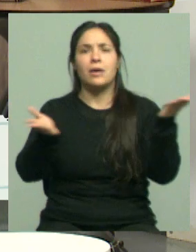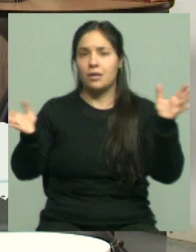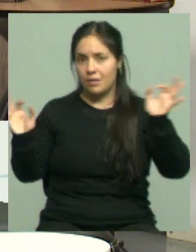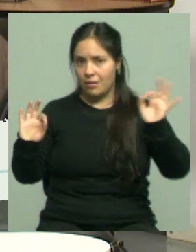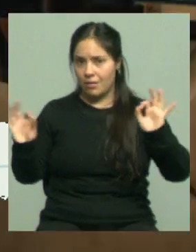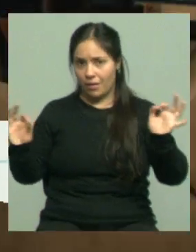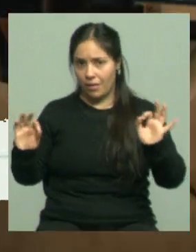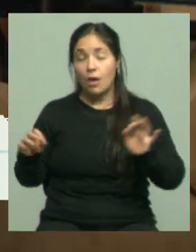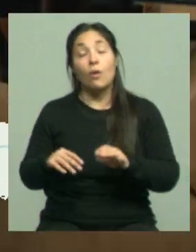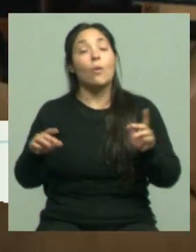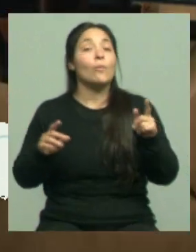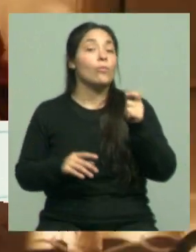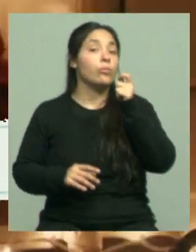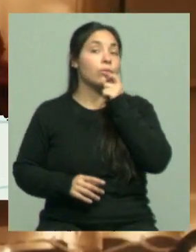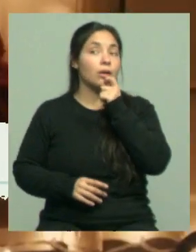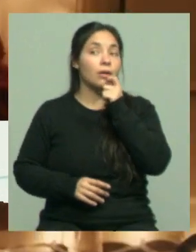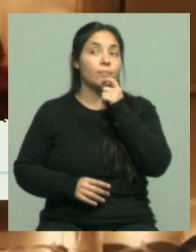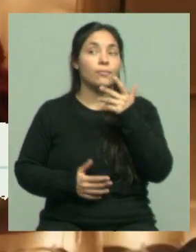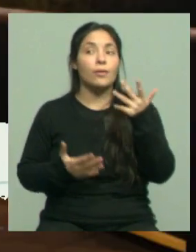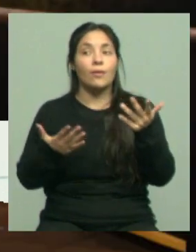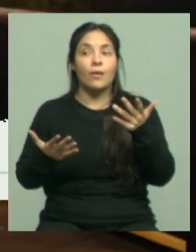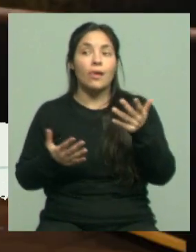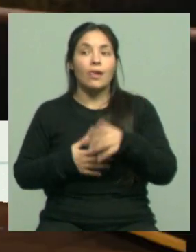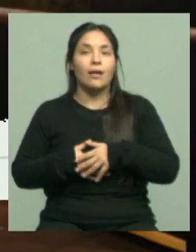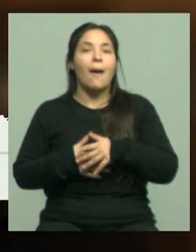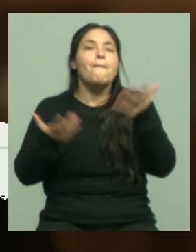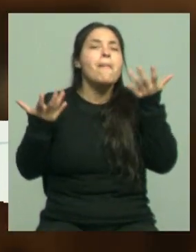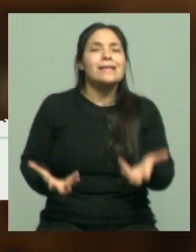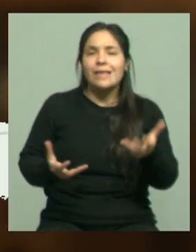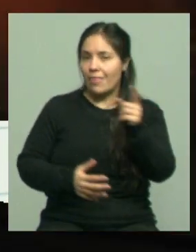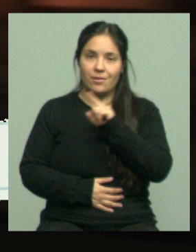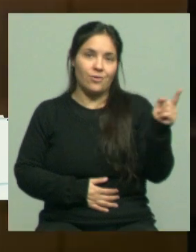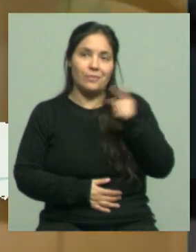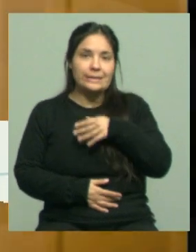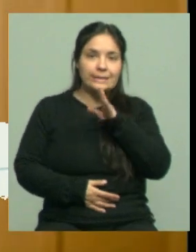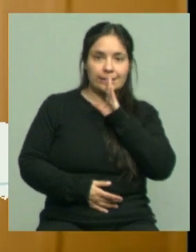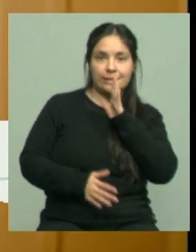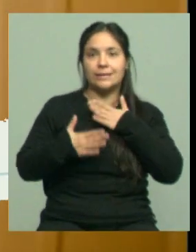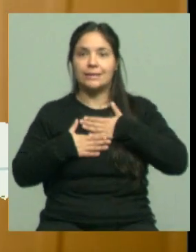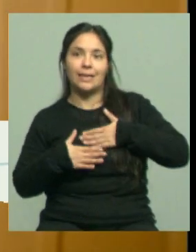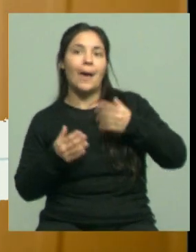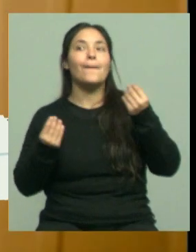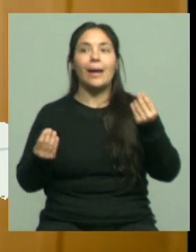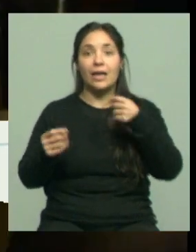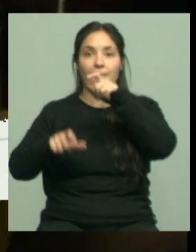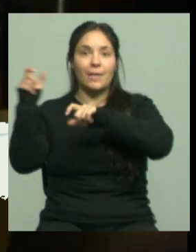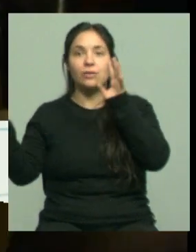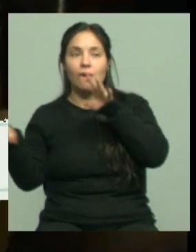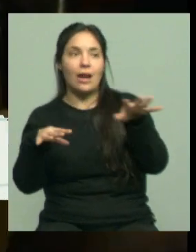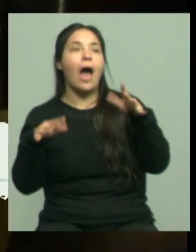digamos, como muy, para no caer pesada, para evitar en esto de que el personaje no caiga bien en la